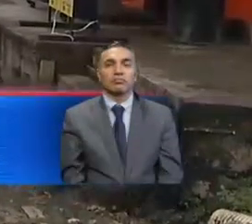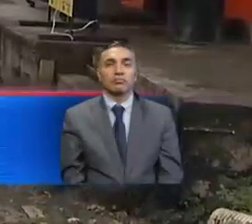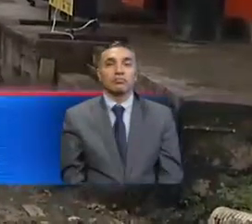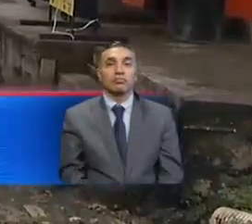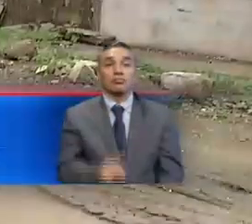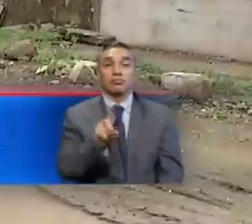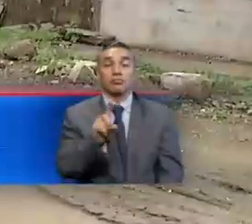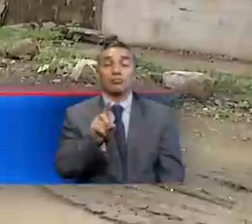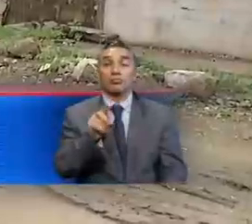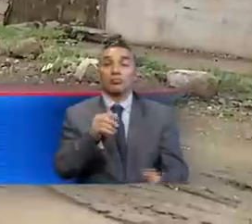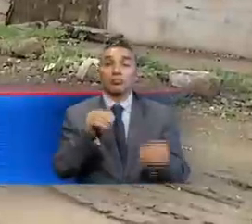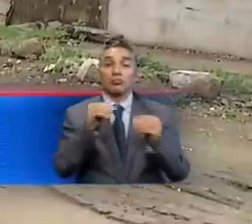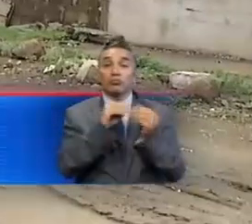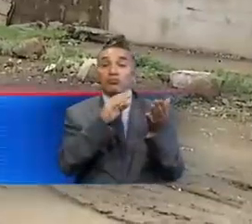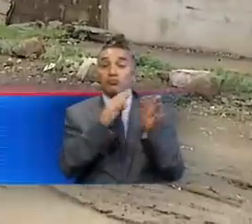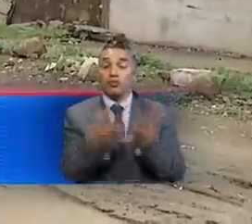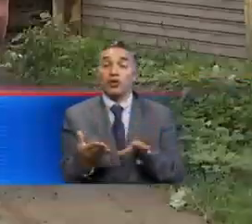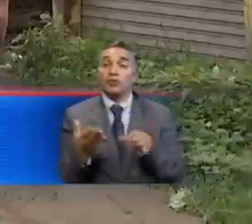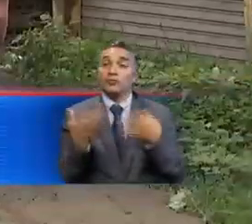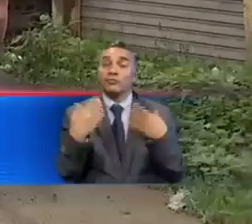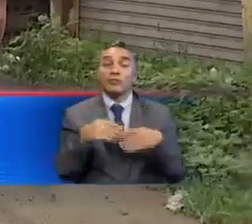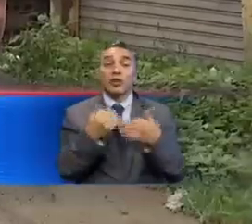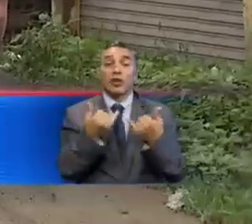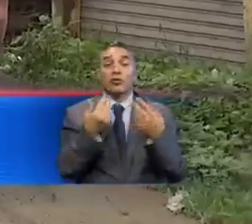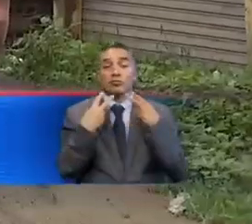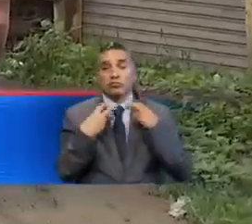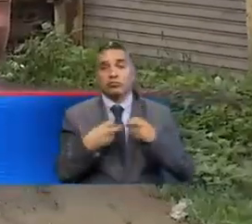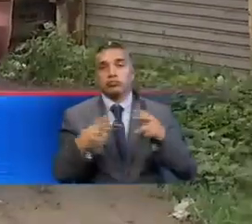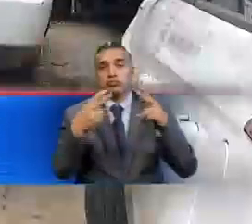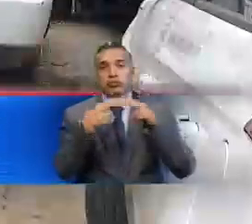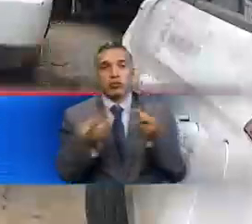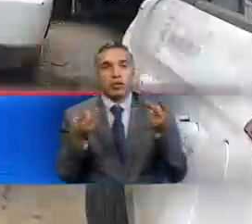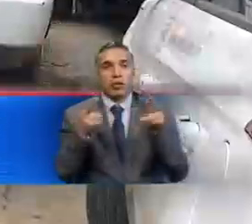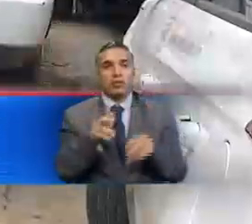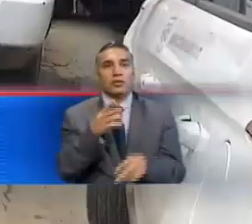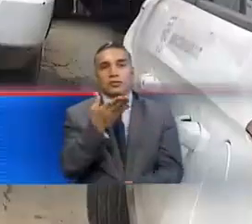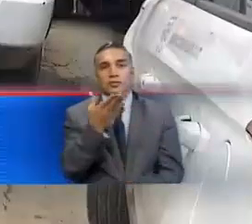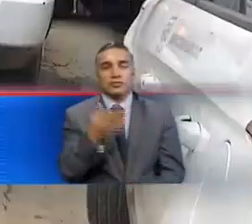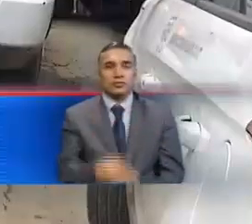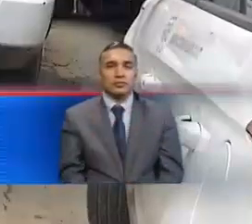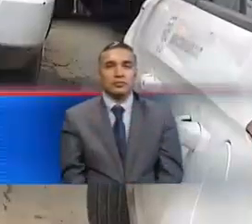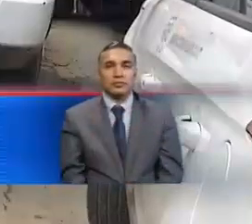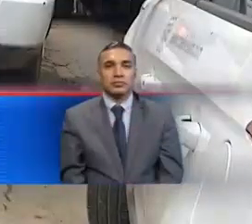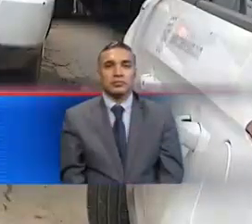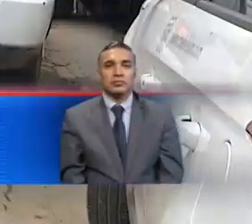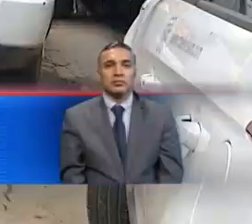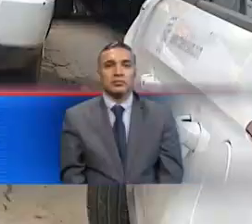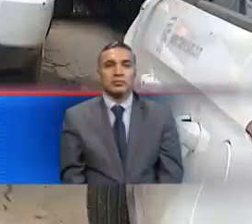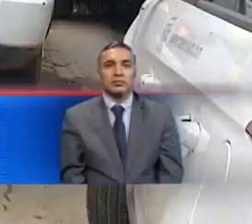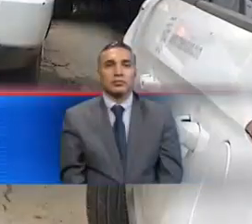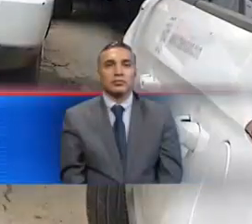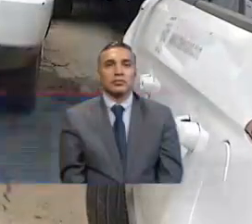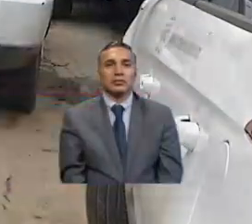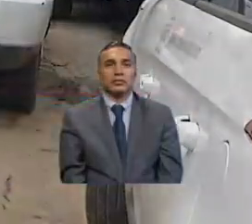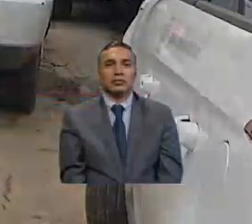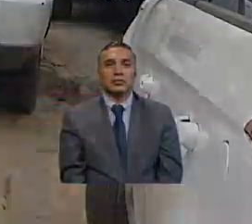Un nuevo hecho de sangre que es parte de un proceso investigativo. Jorge García, TC